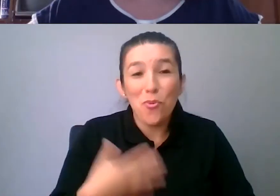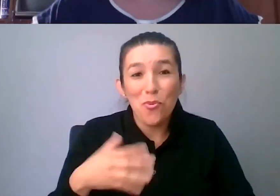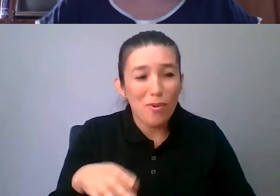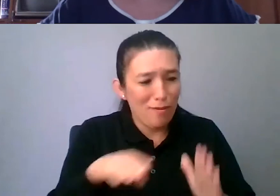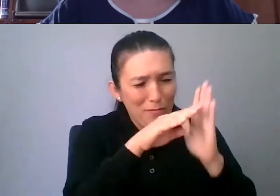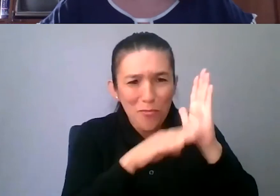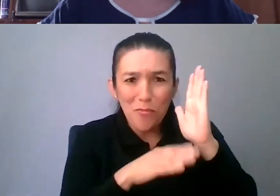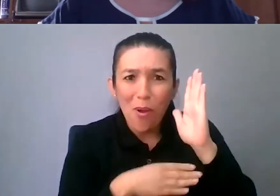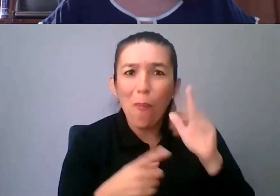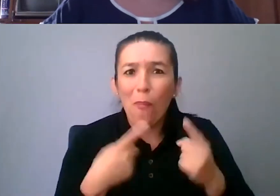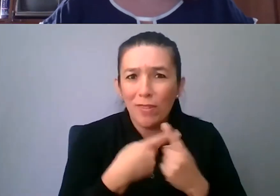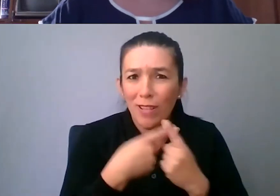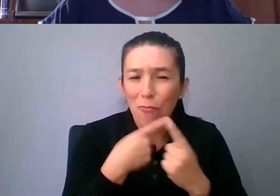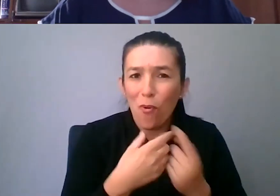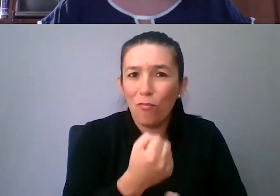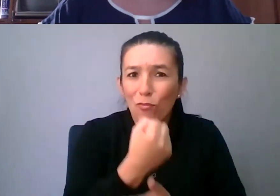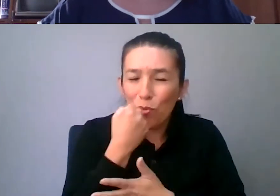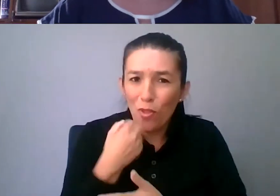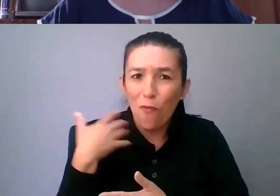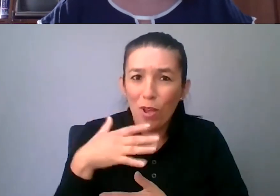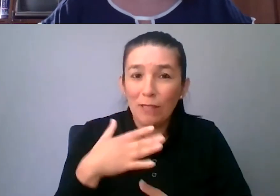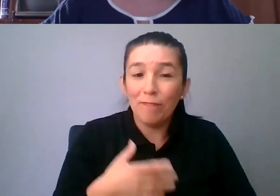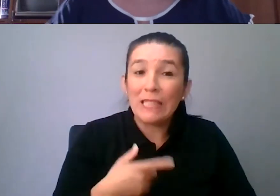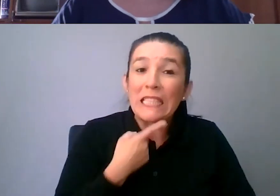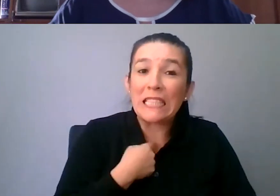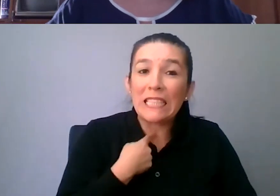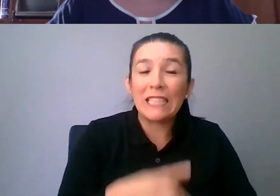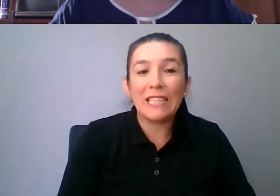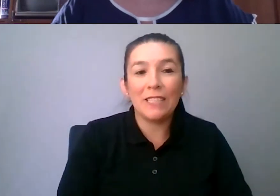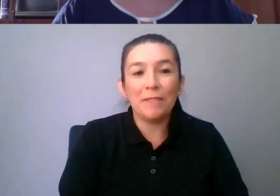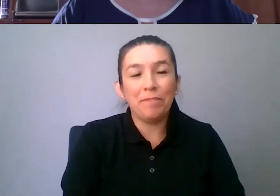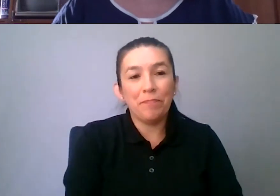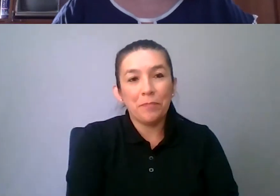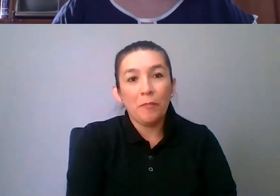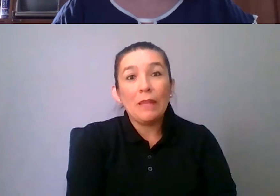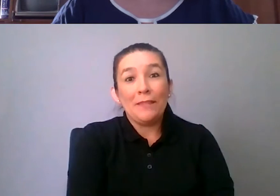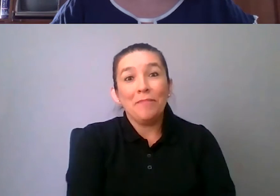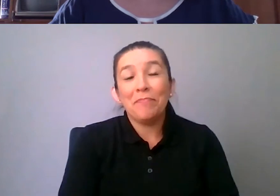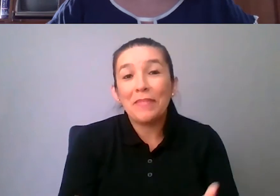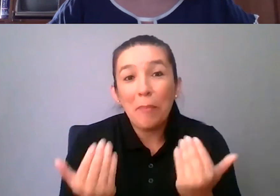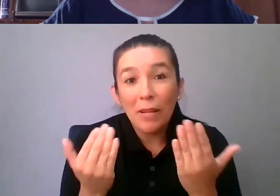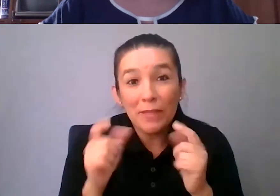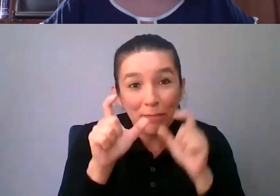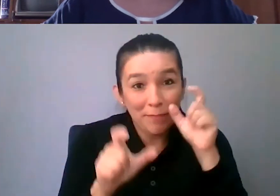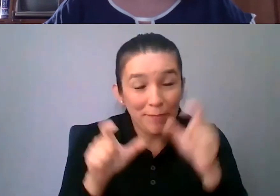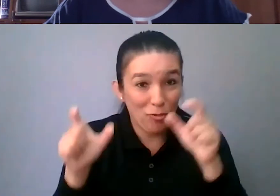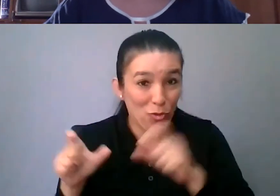larga, muy grande, muy nutrida, muy interesante. Así es que Buenísimo. Esperamos que las